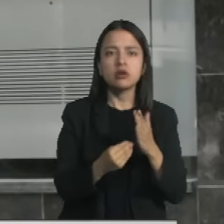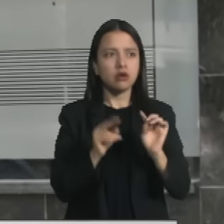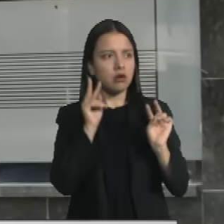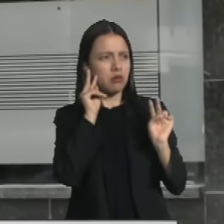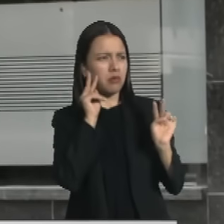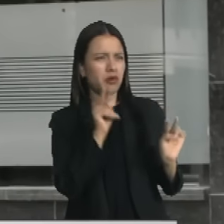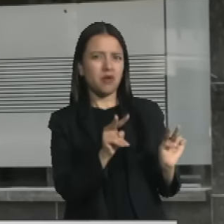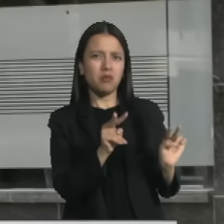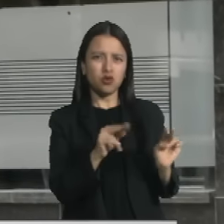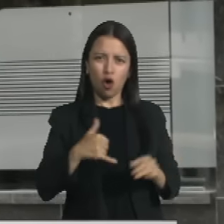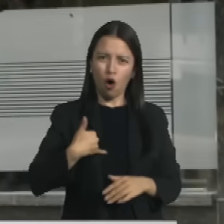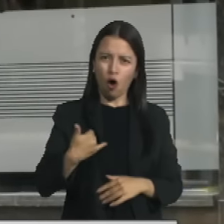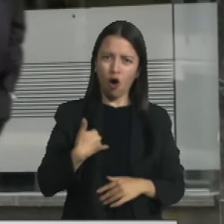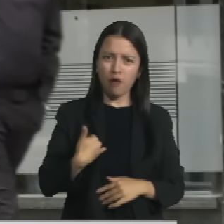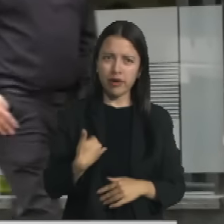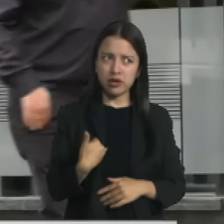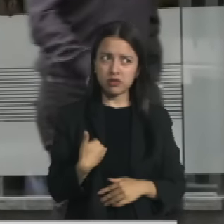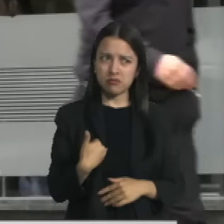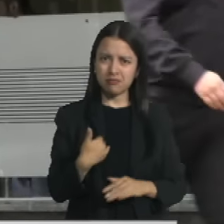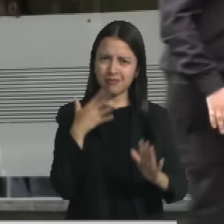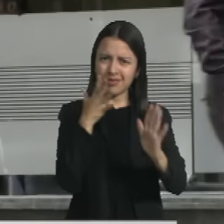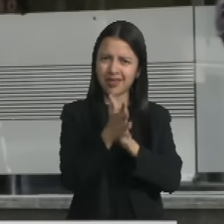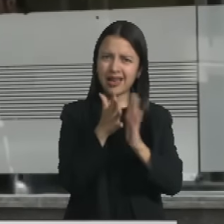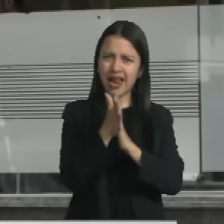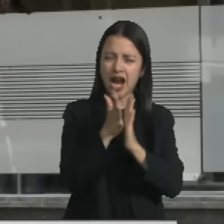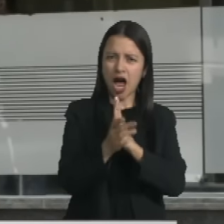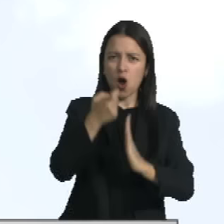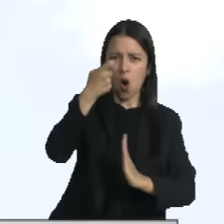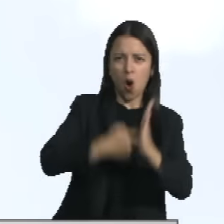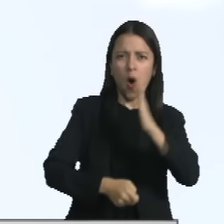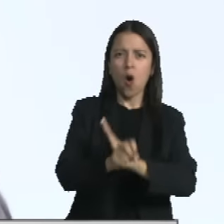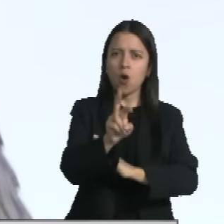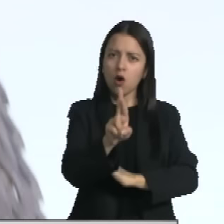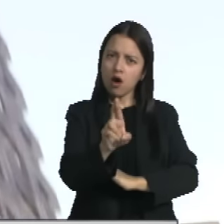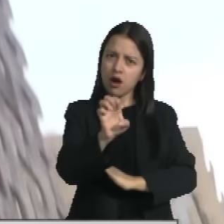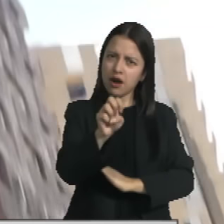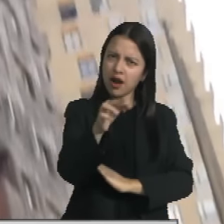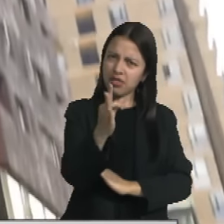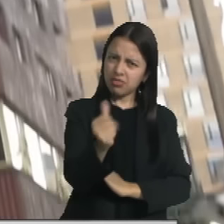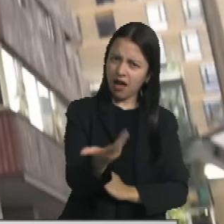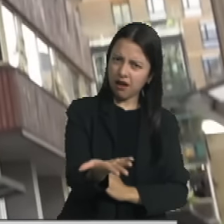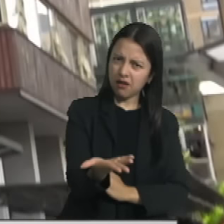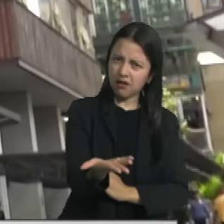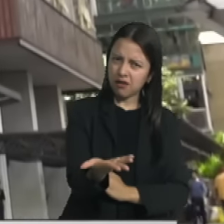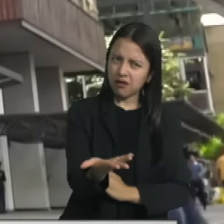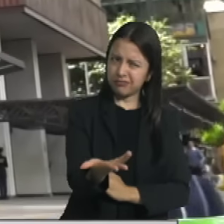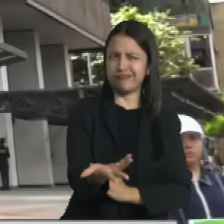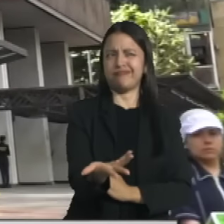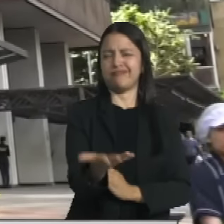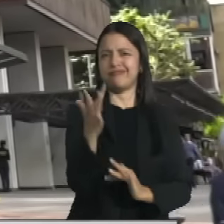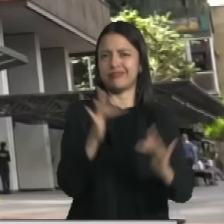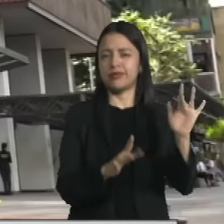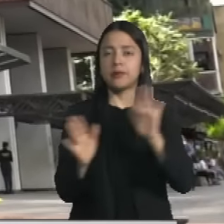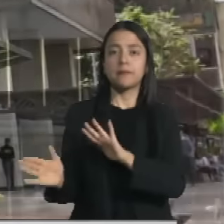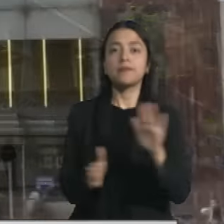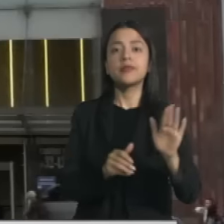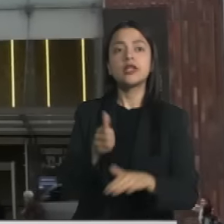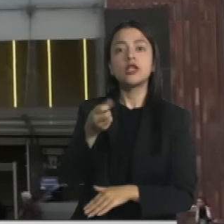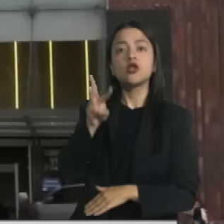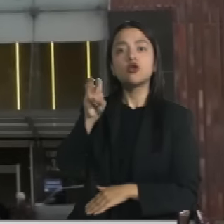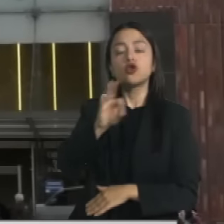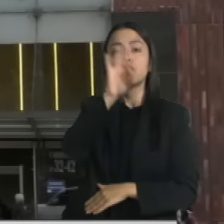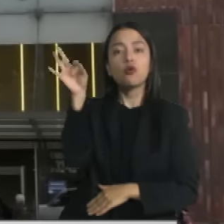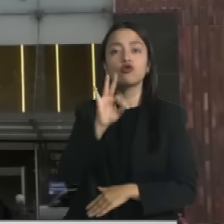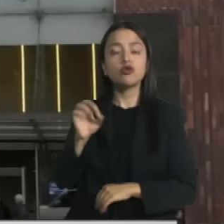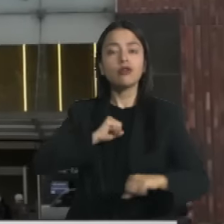Social contó con una asignación de 9.8 billones de pesos distribuida en 18 proyectos de inversión, la cual tuvo una ejecución